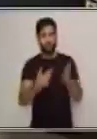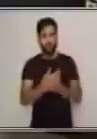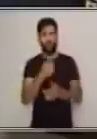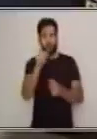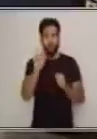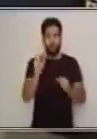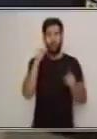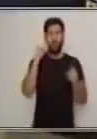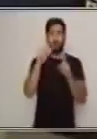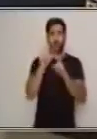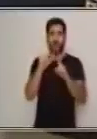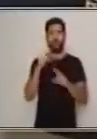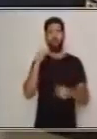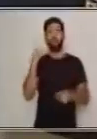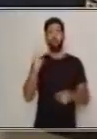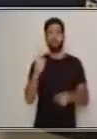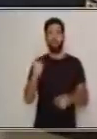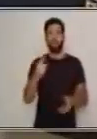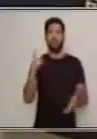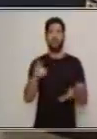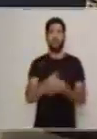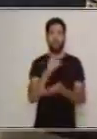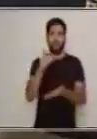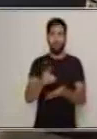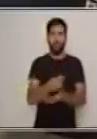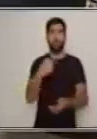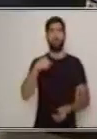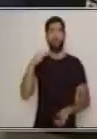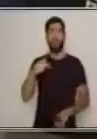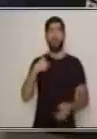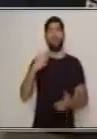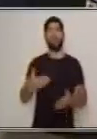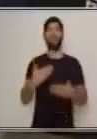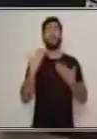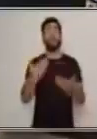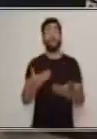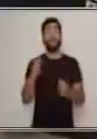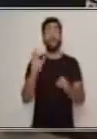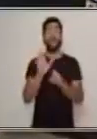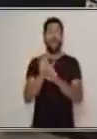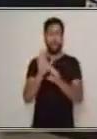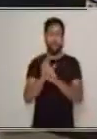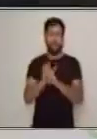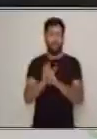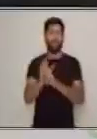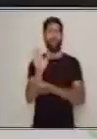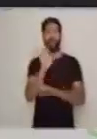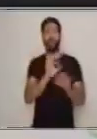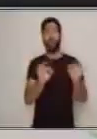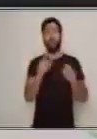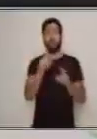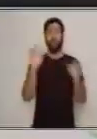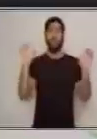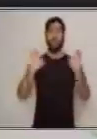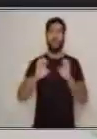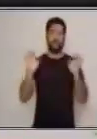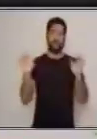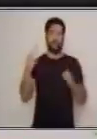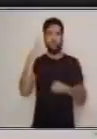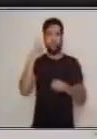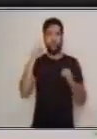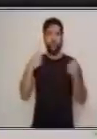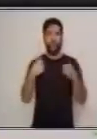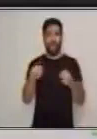diccionario. Ahora te voy a dar unos ejemplos, unos ejercicios que vas a trabajar en